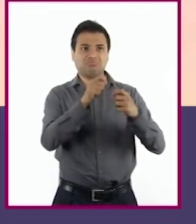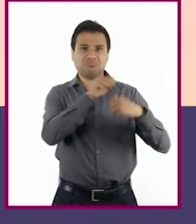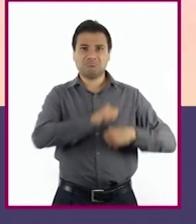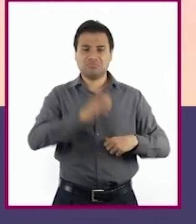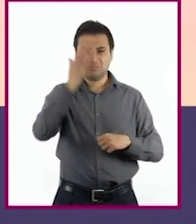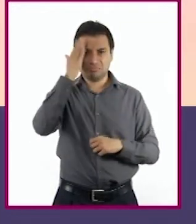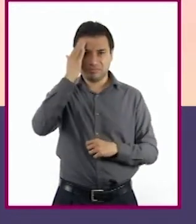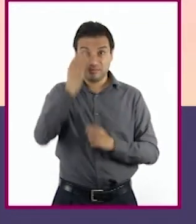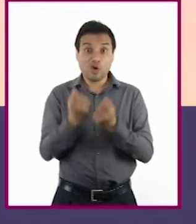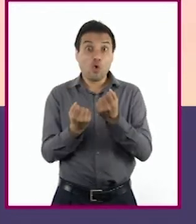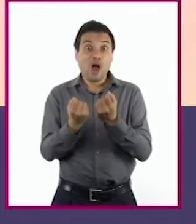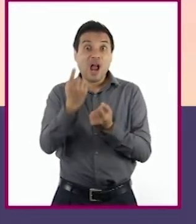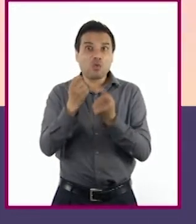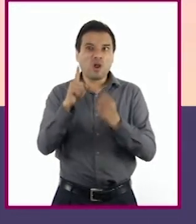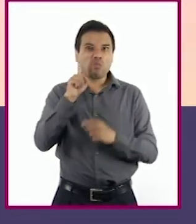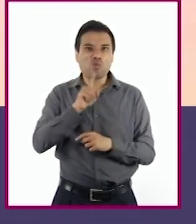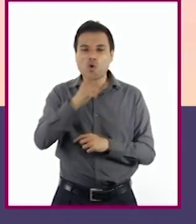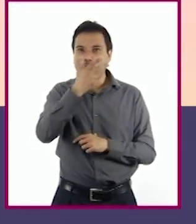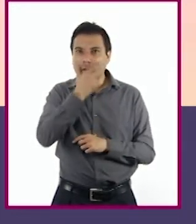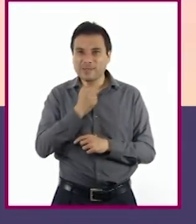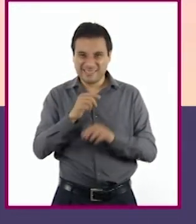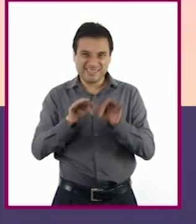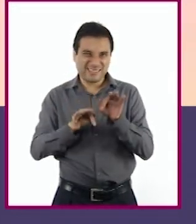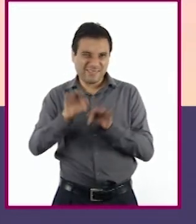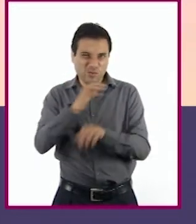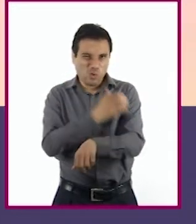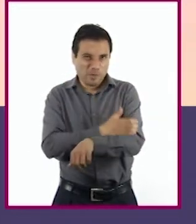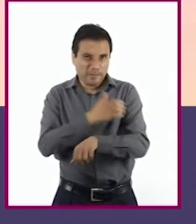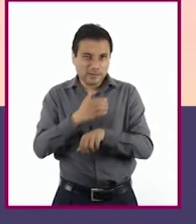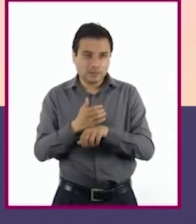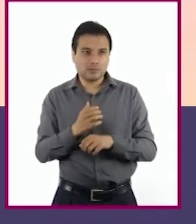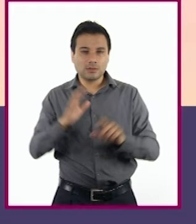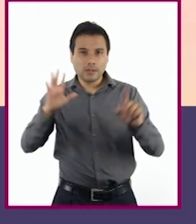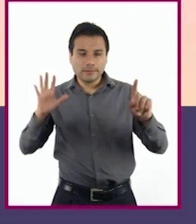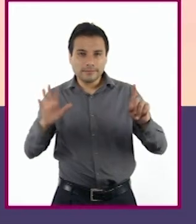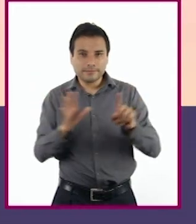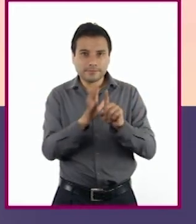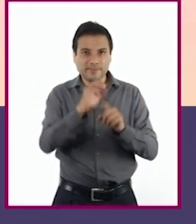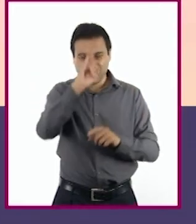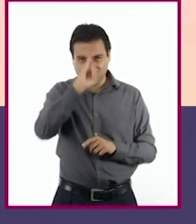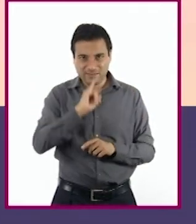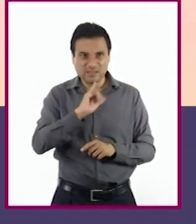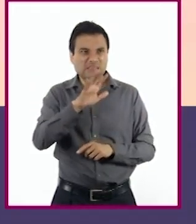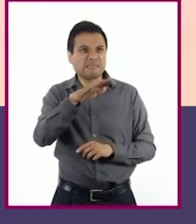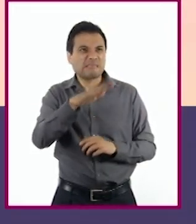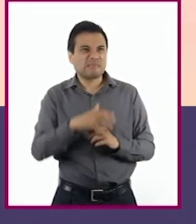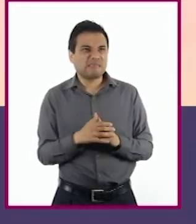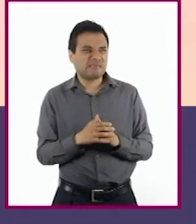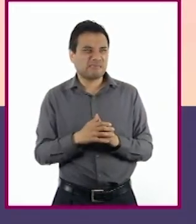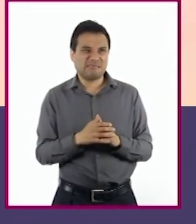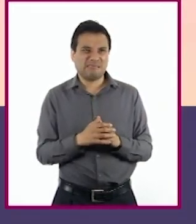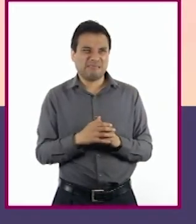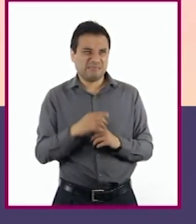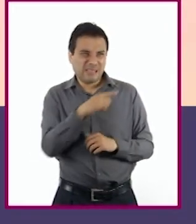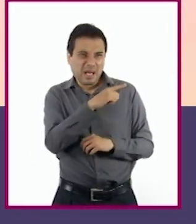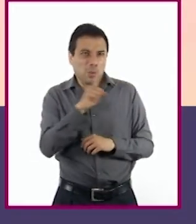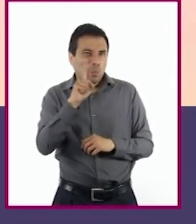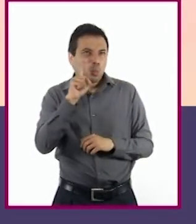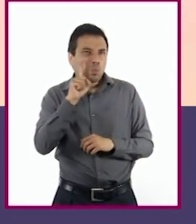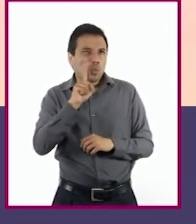pero algunas compañeras y compañeros de su trabajo se han acercado con el jefe porque saben que no es